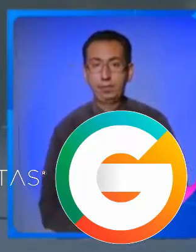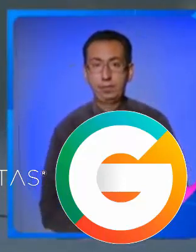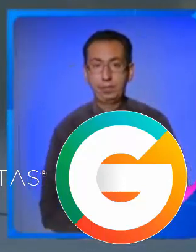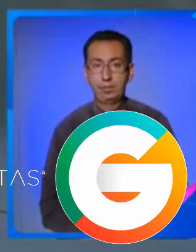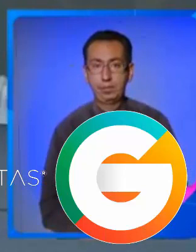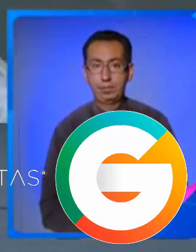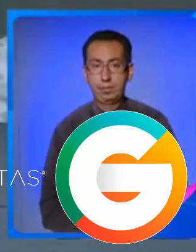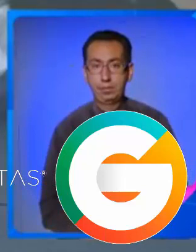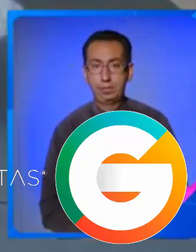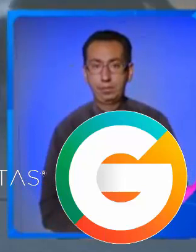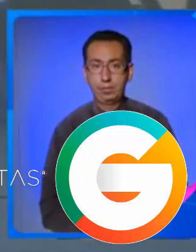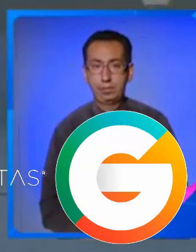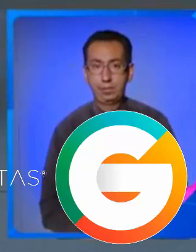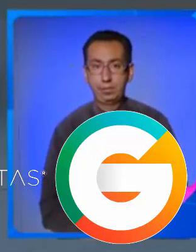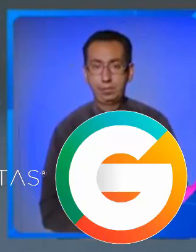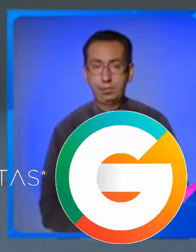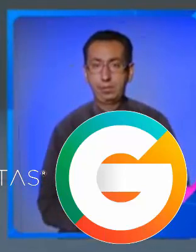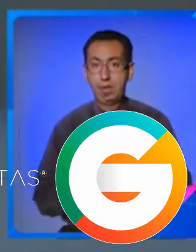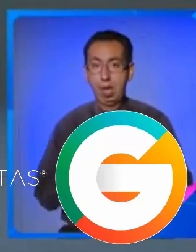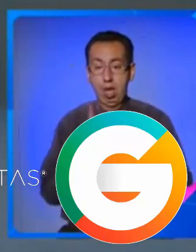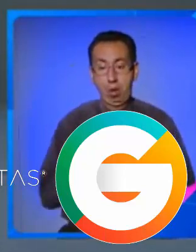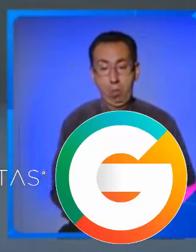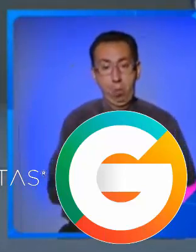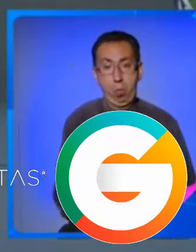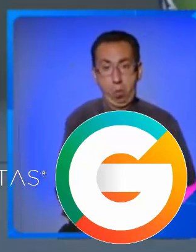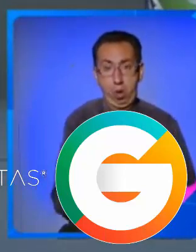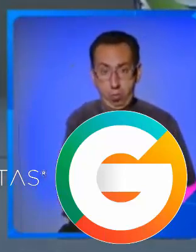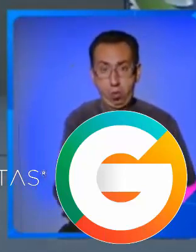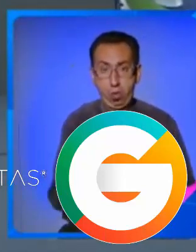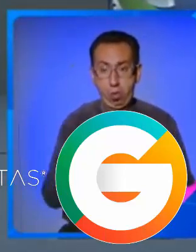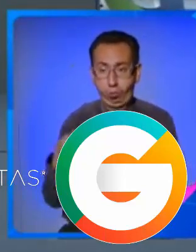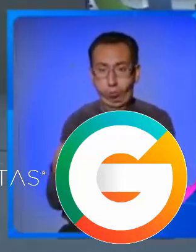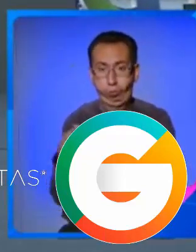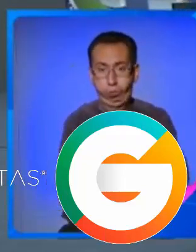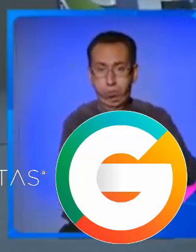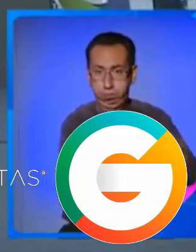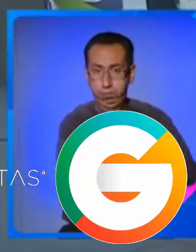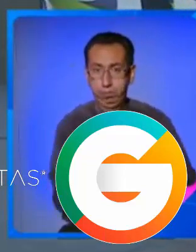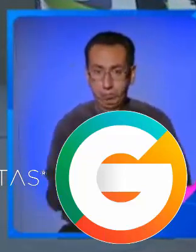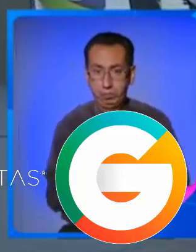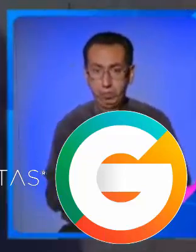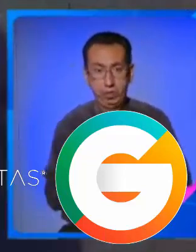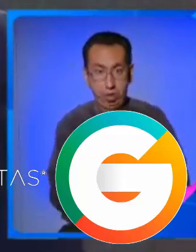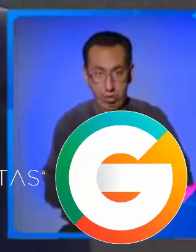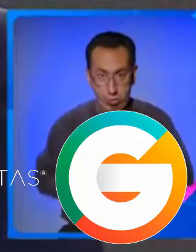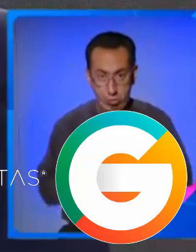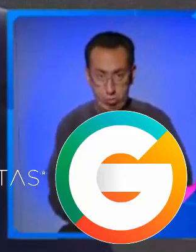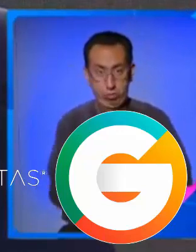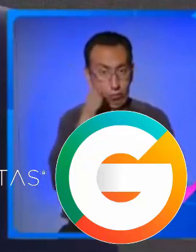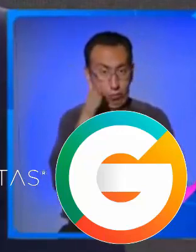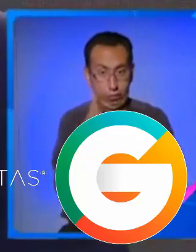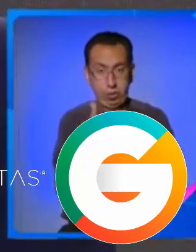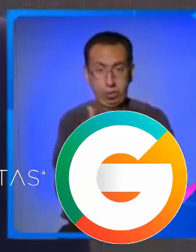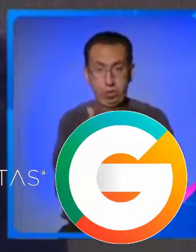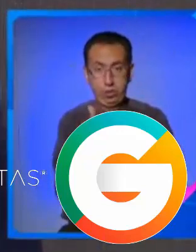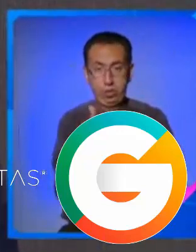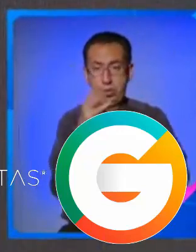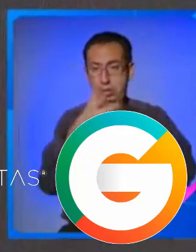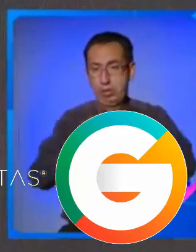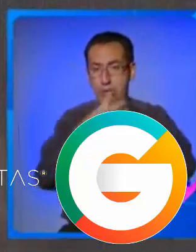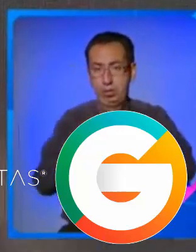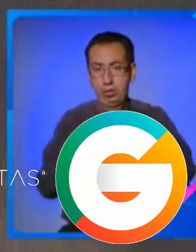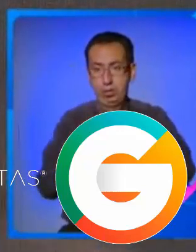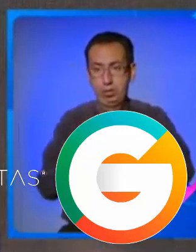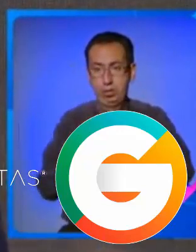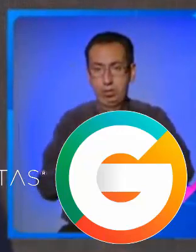recuperar el territorio de las comunidades para sus habitantes y para todo Guanajuato. Tercer objetivo, trabajar en